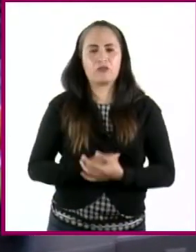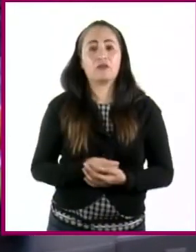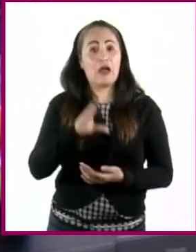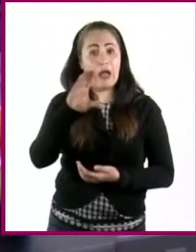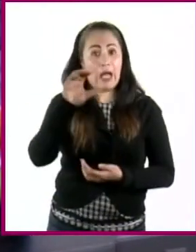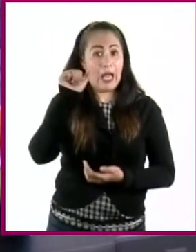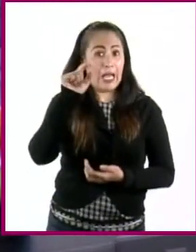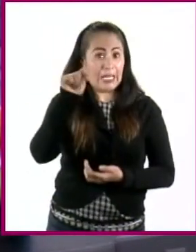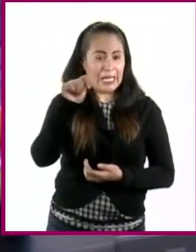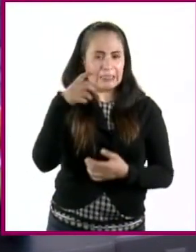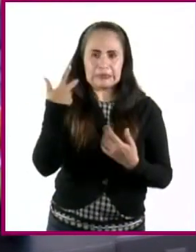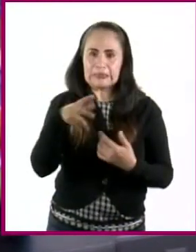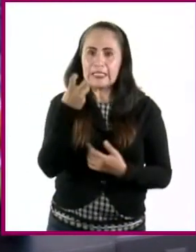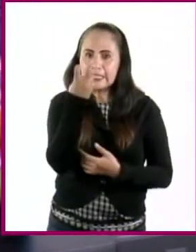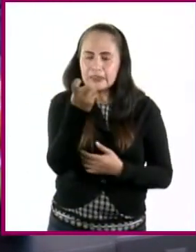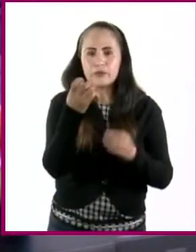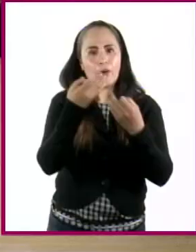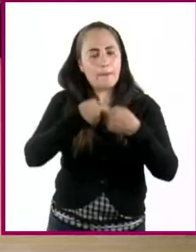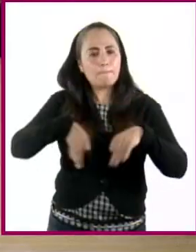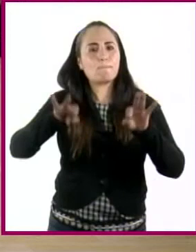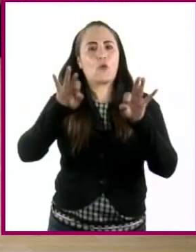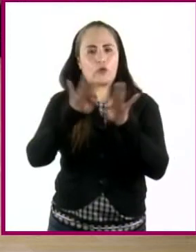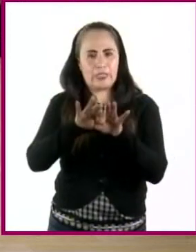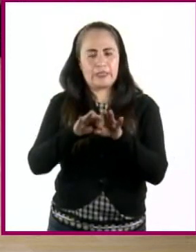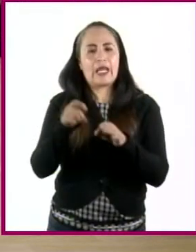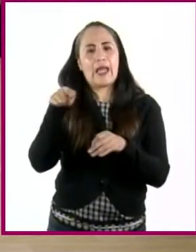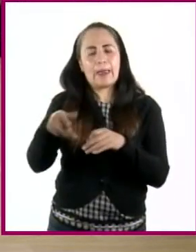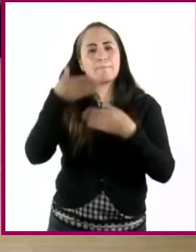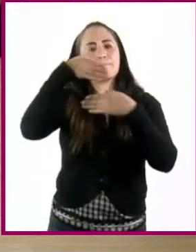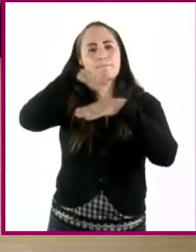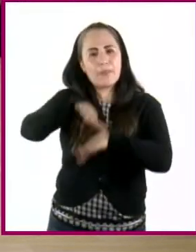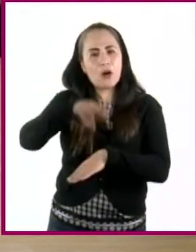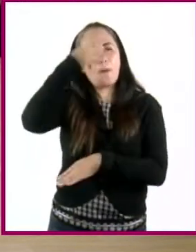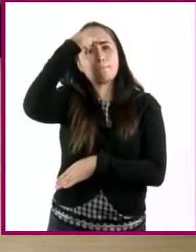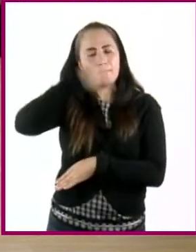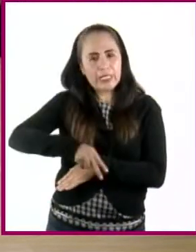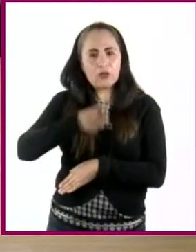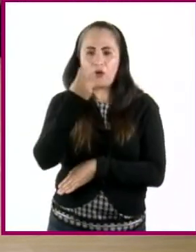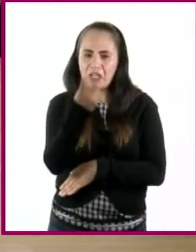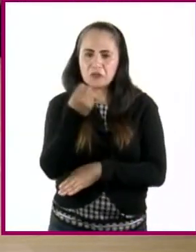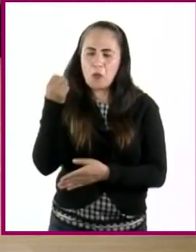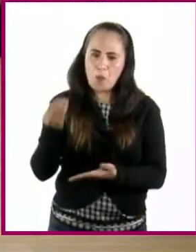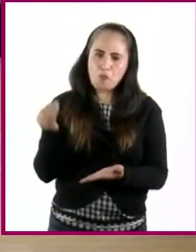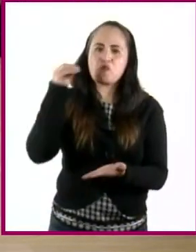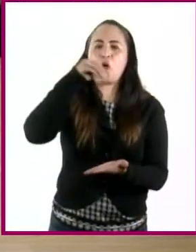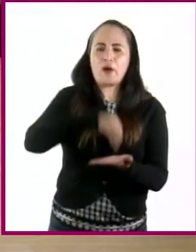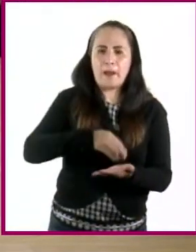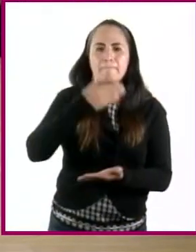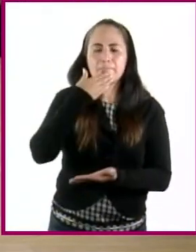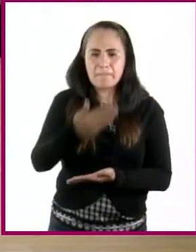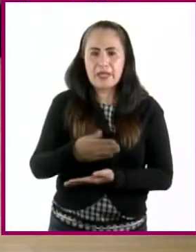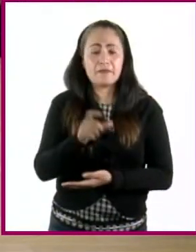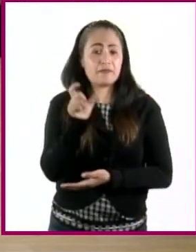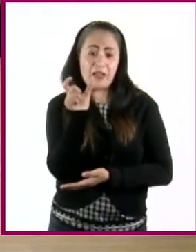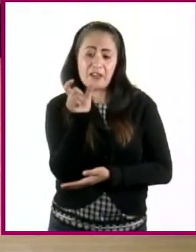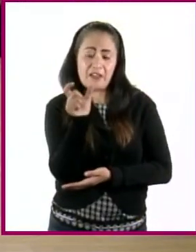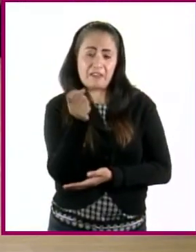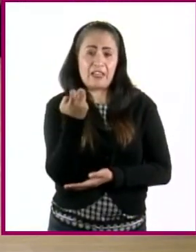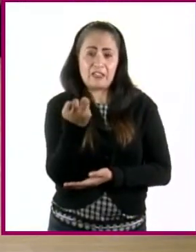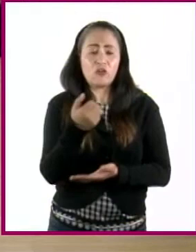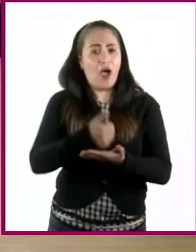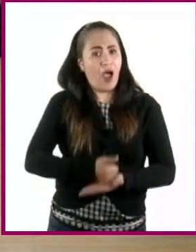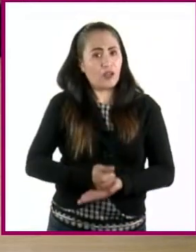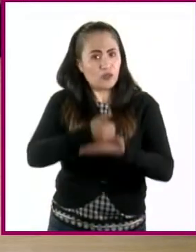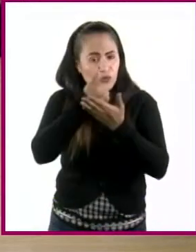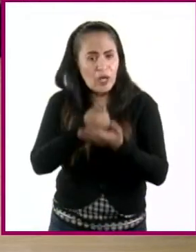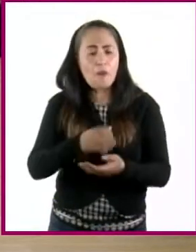súper importante, ¿eh? Me parece genial que el Banco de México lo implementara. Y eso de las tarjetas me ayudó mucho. A cada rato